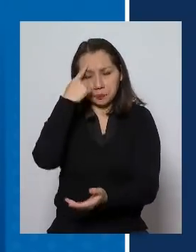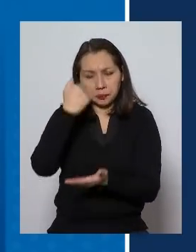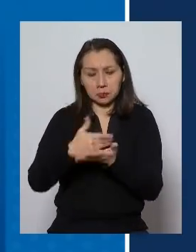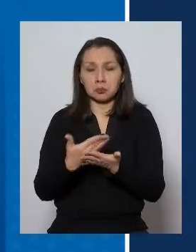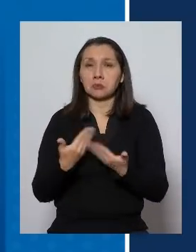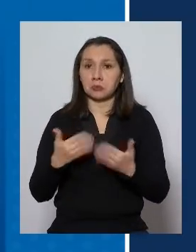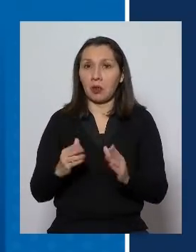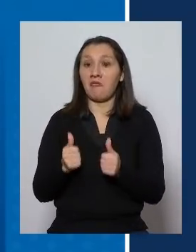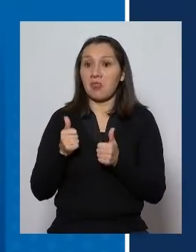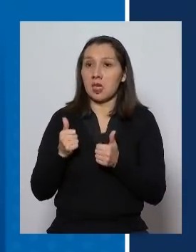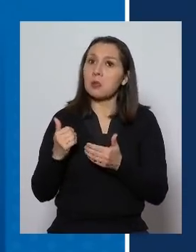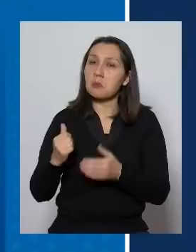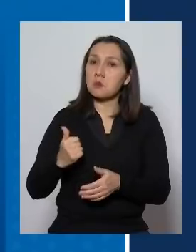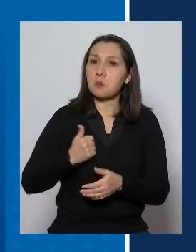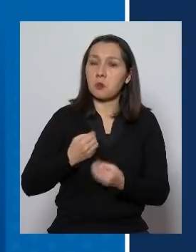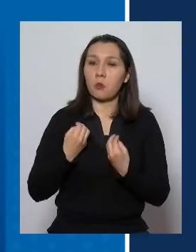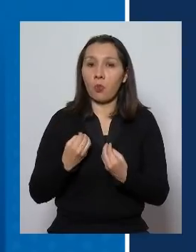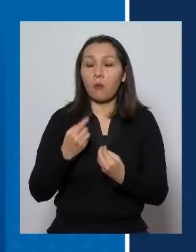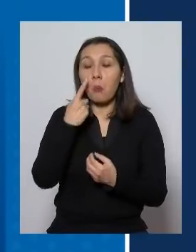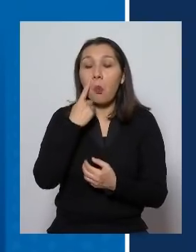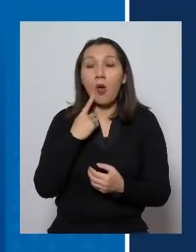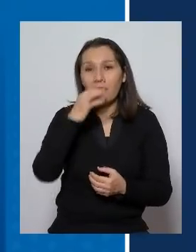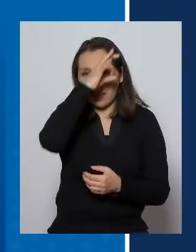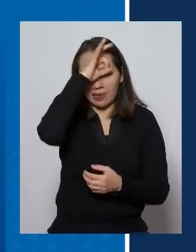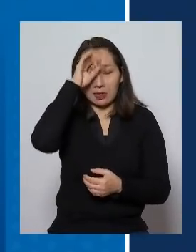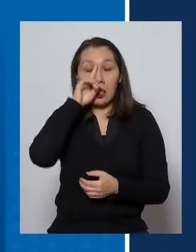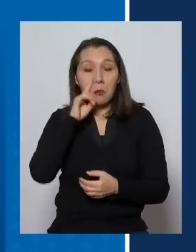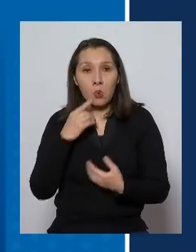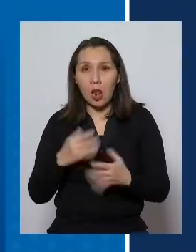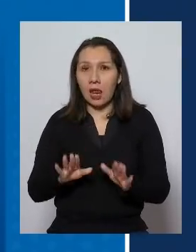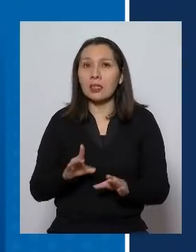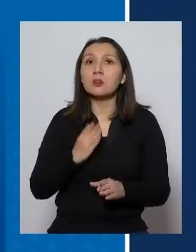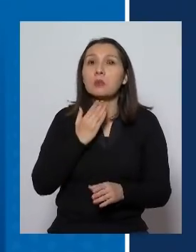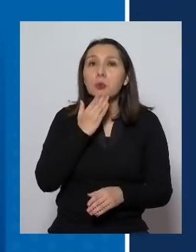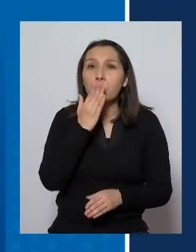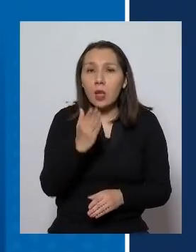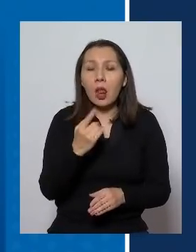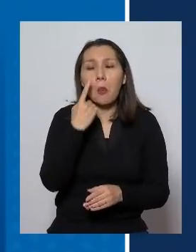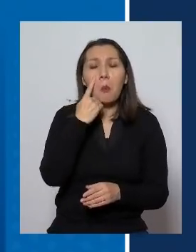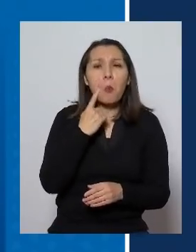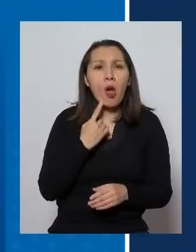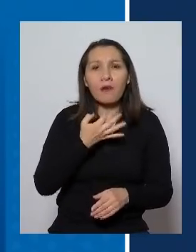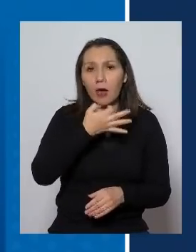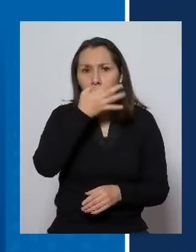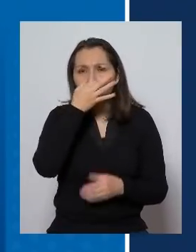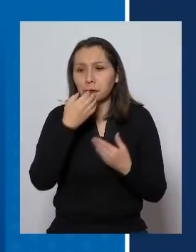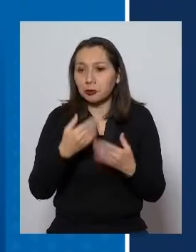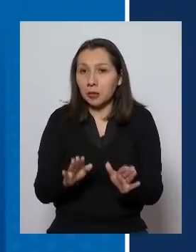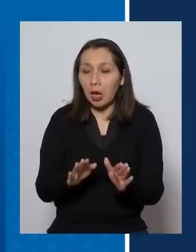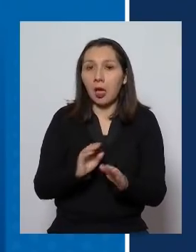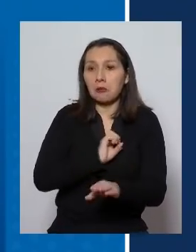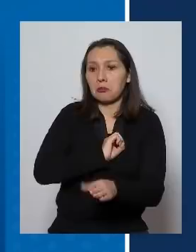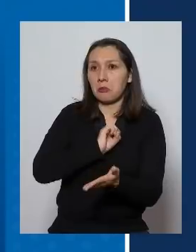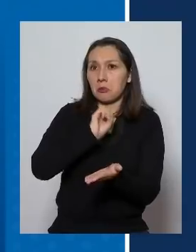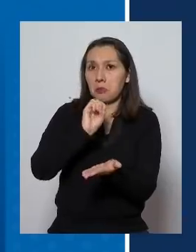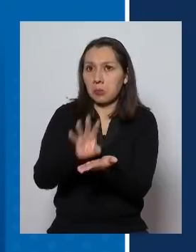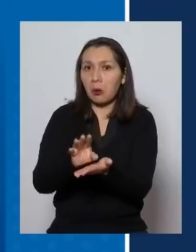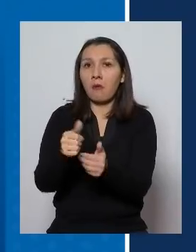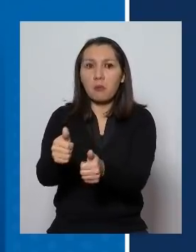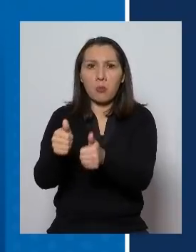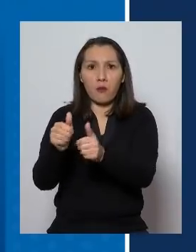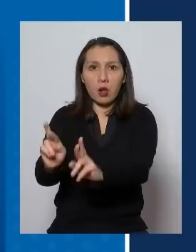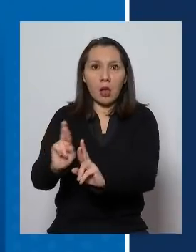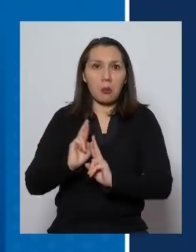que ya funcionó, una estrategia que probamos en Temuco, que probamos en Punta Arenas, que probamos en Osorno y que dio muy buenos